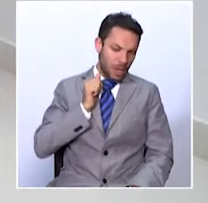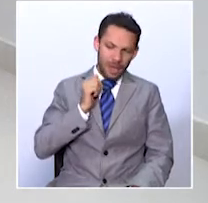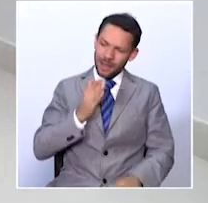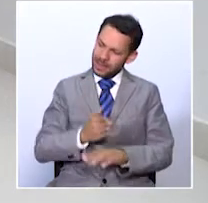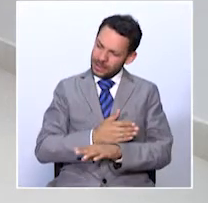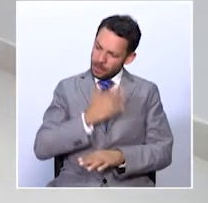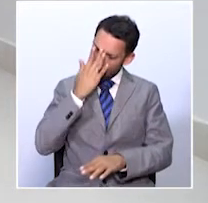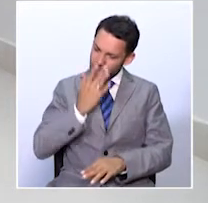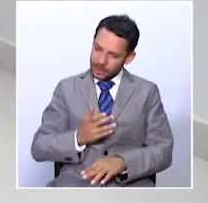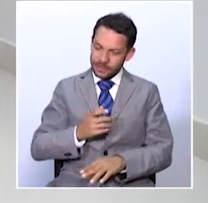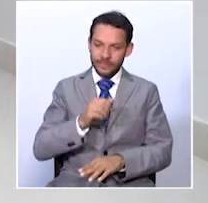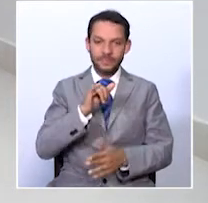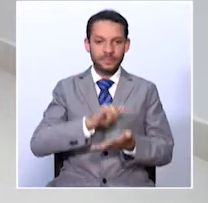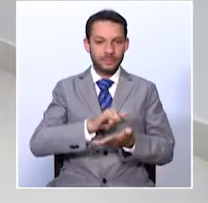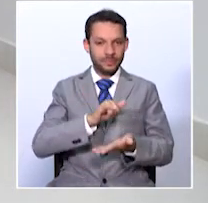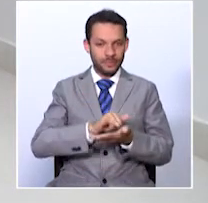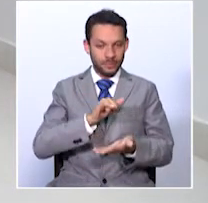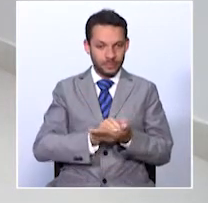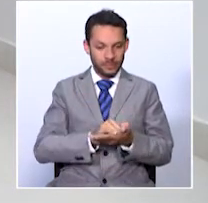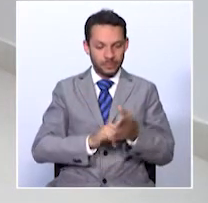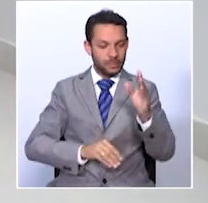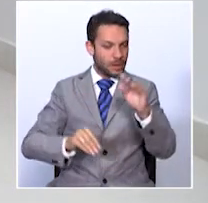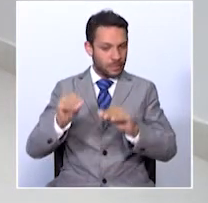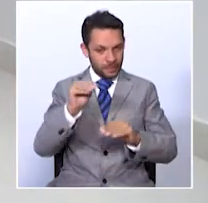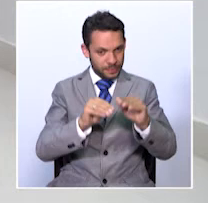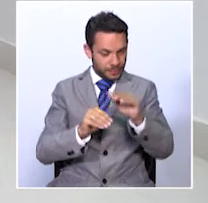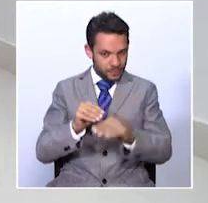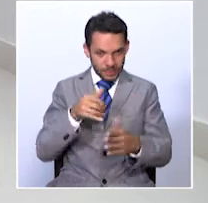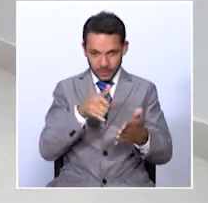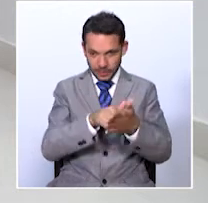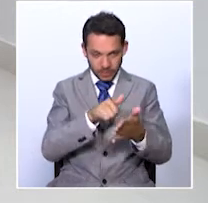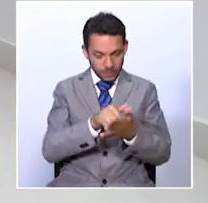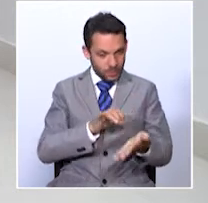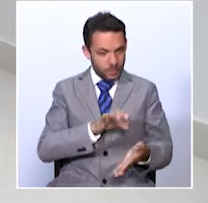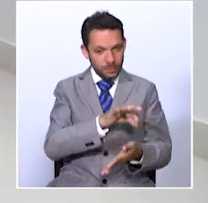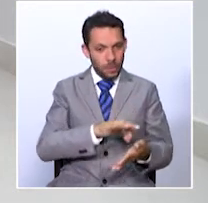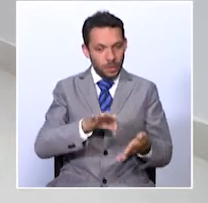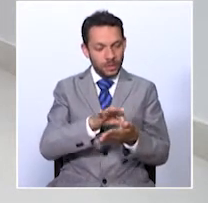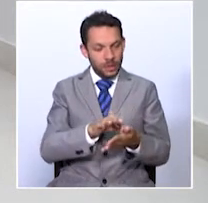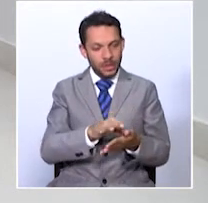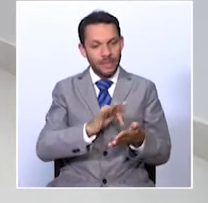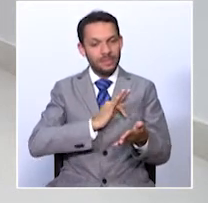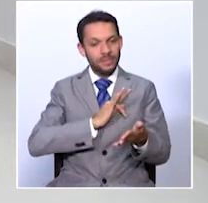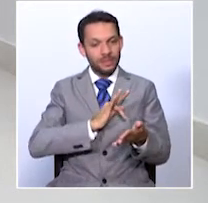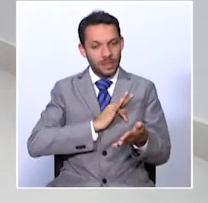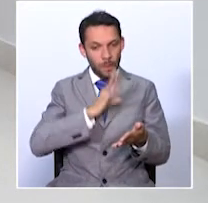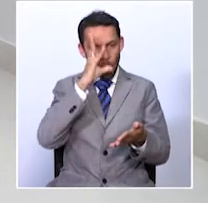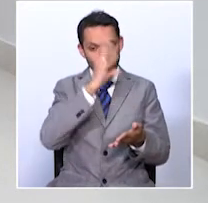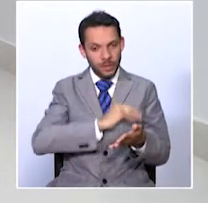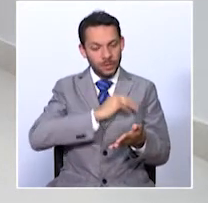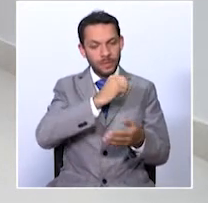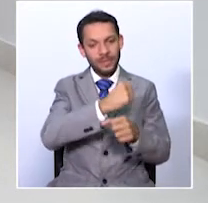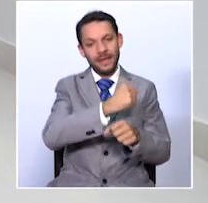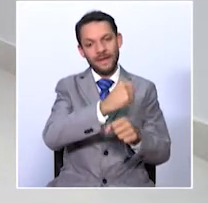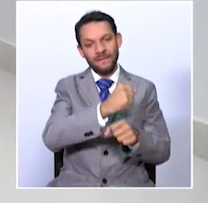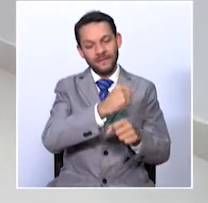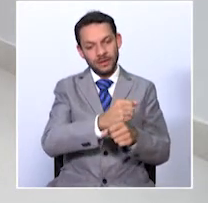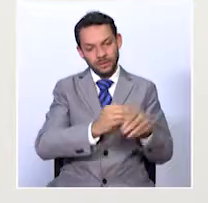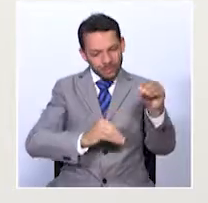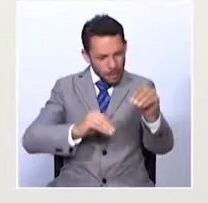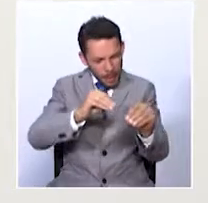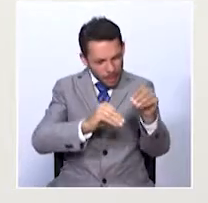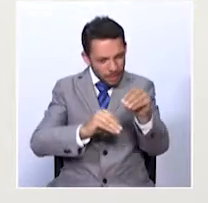que se denomina la ritidoplastia. Y hay una belleza de técnicas ahora, en donde se hacen